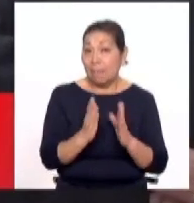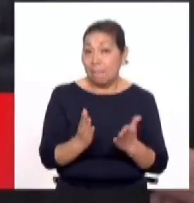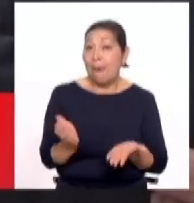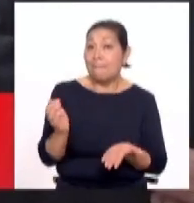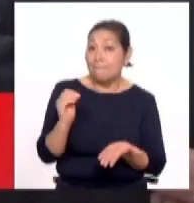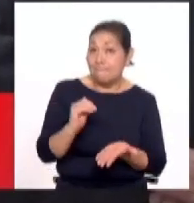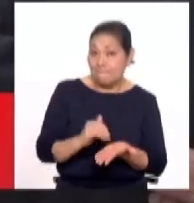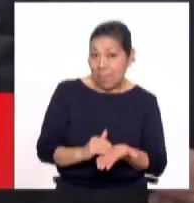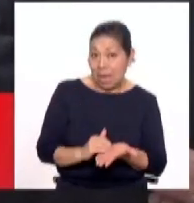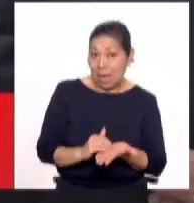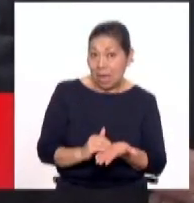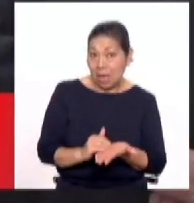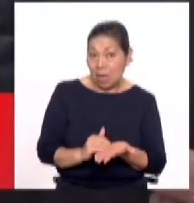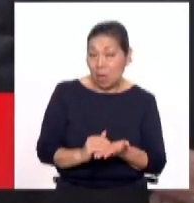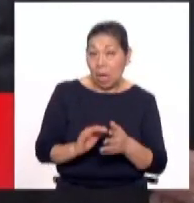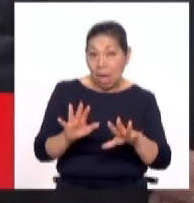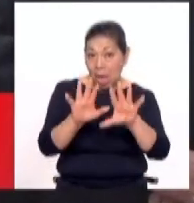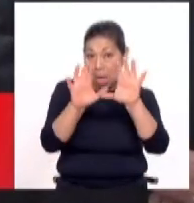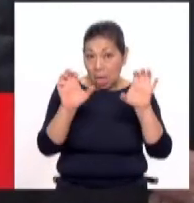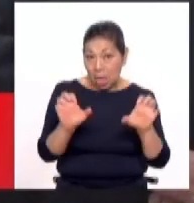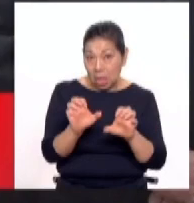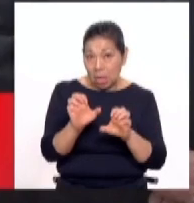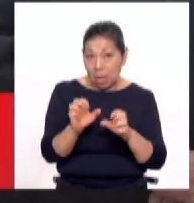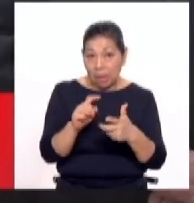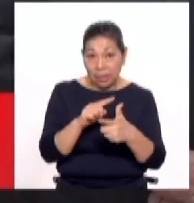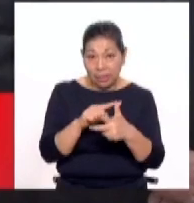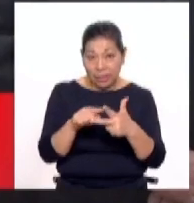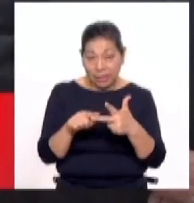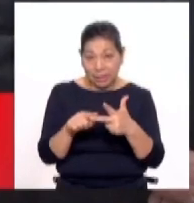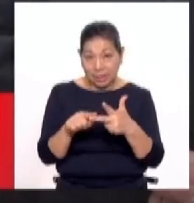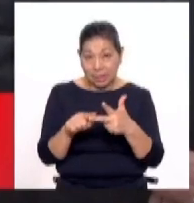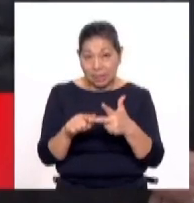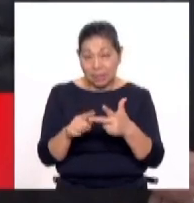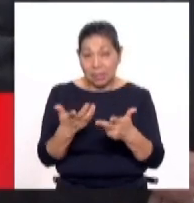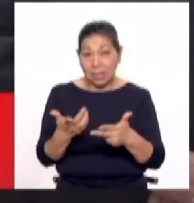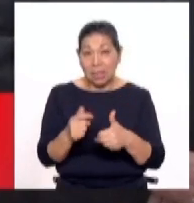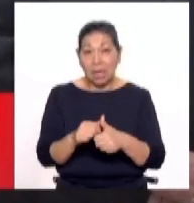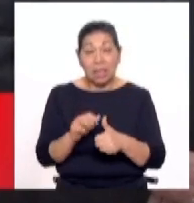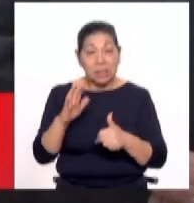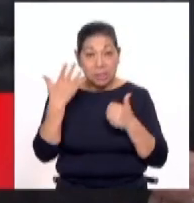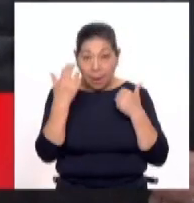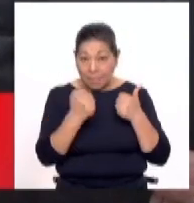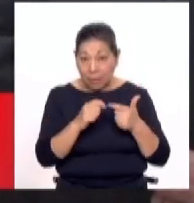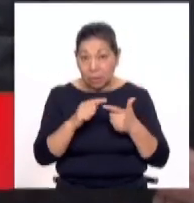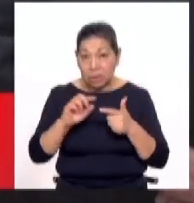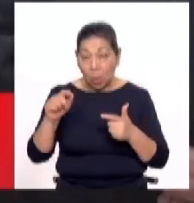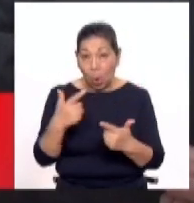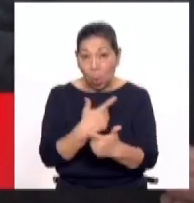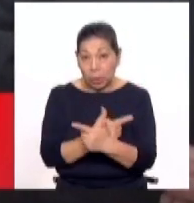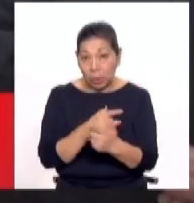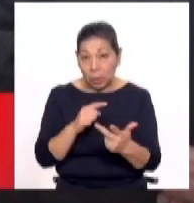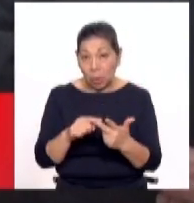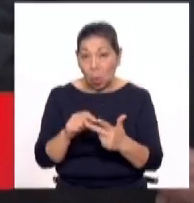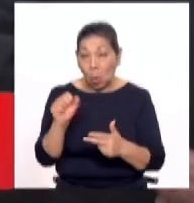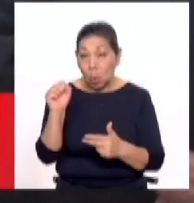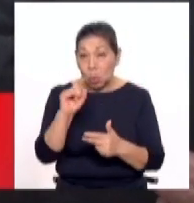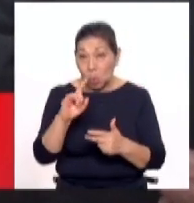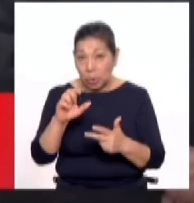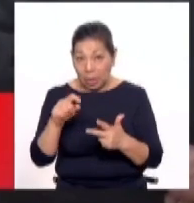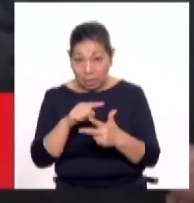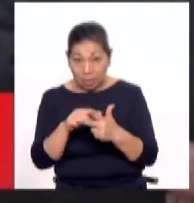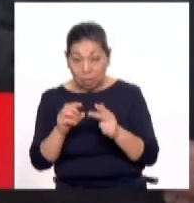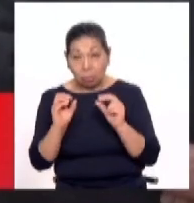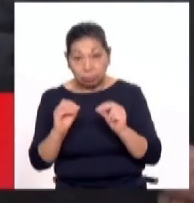días más de estado de emergencia en estos tres primeros distritos. Estamos hablando de San Martín de Porres, San Juan de Lurigancho y Sullana. ¿Es